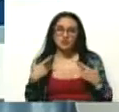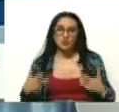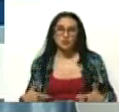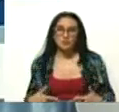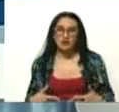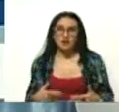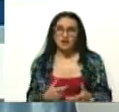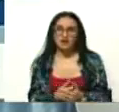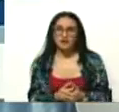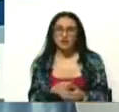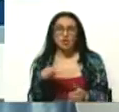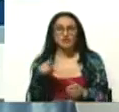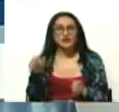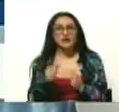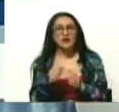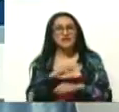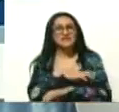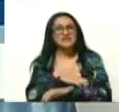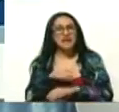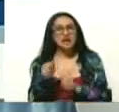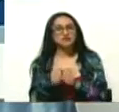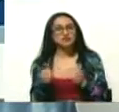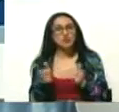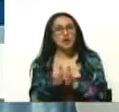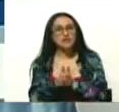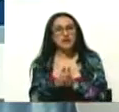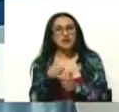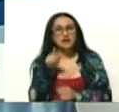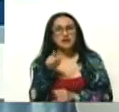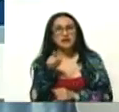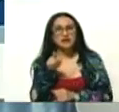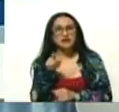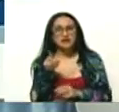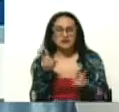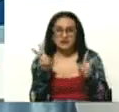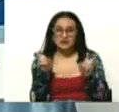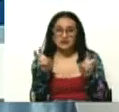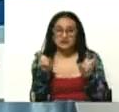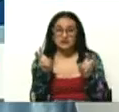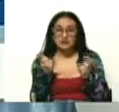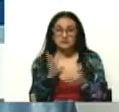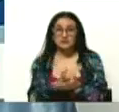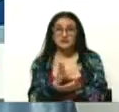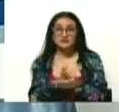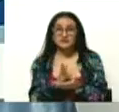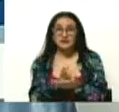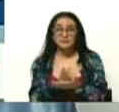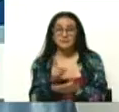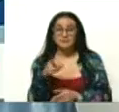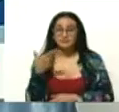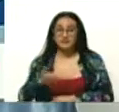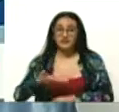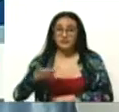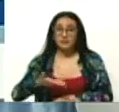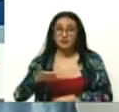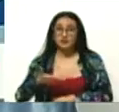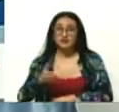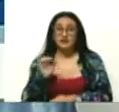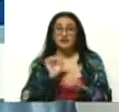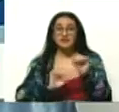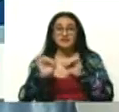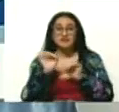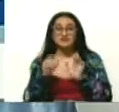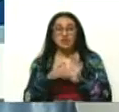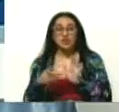estado Anzoátegui. Me refiero a un tema que siempre va a ser el norte de nuestra actuación, la defensa